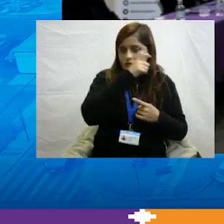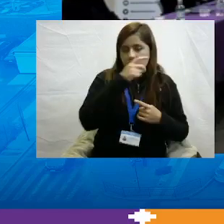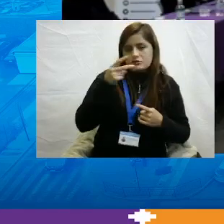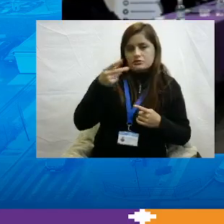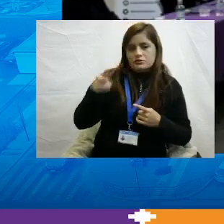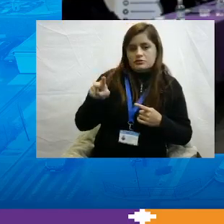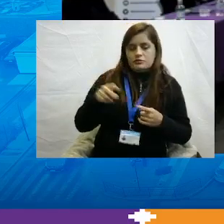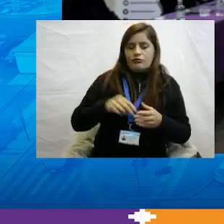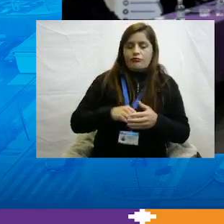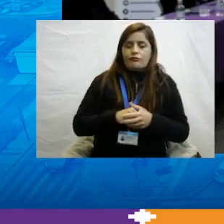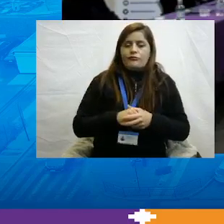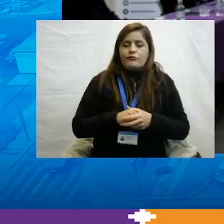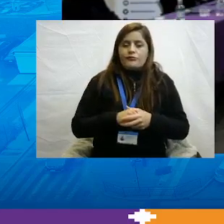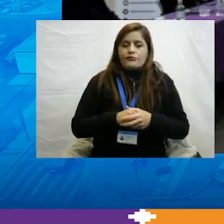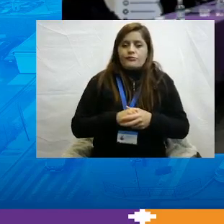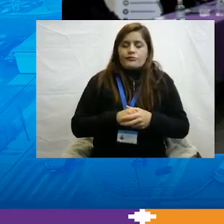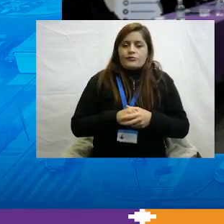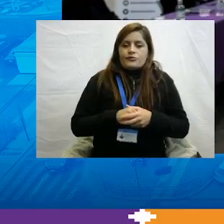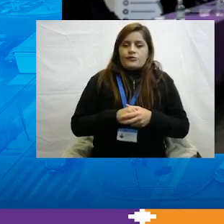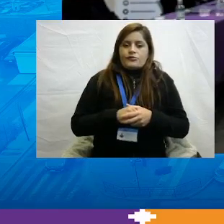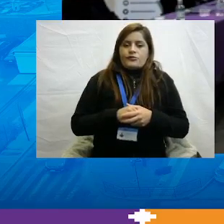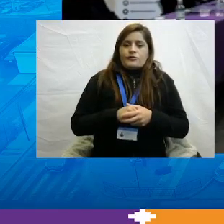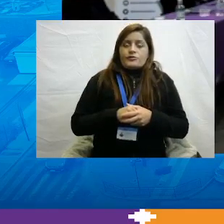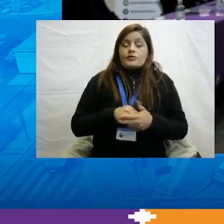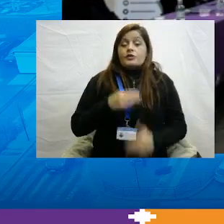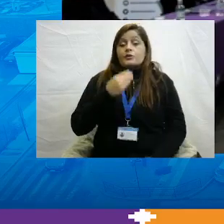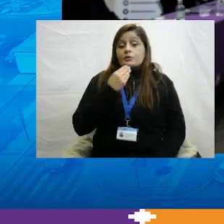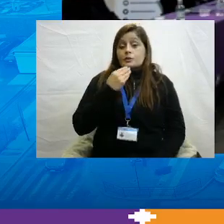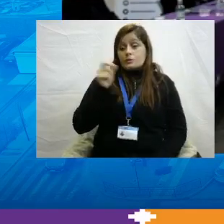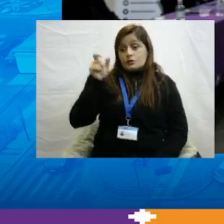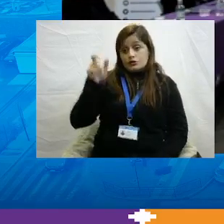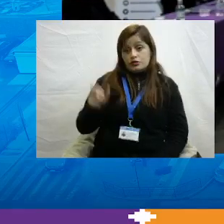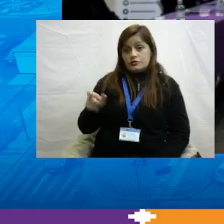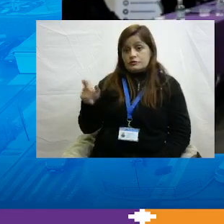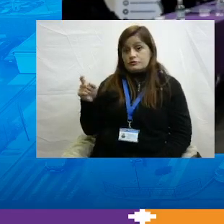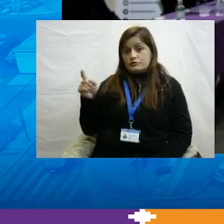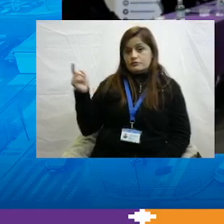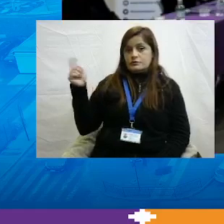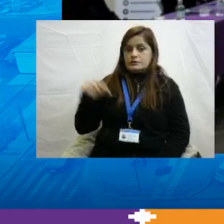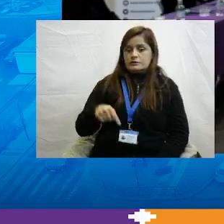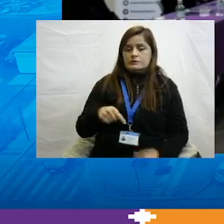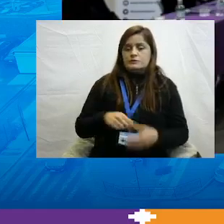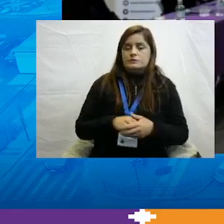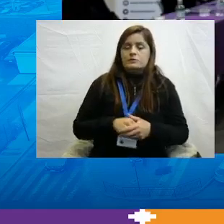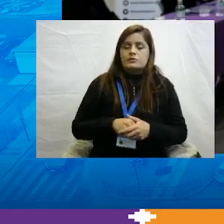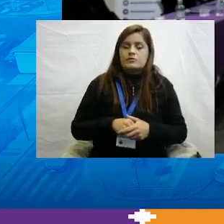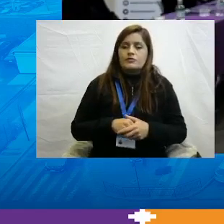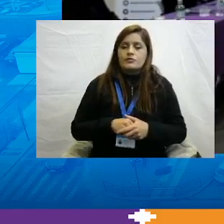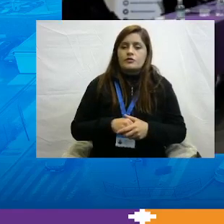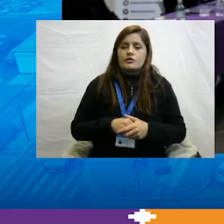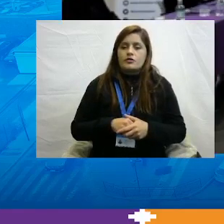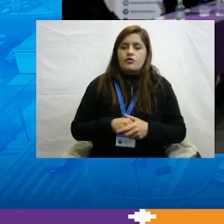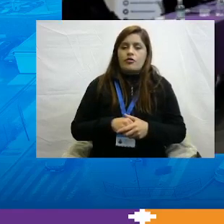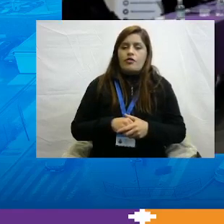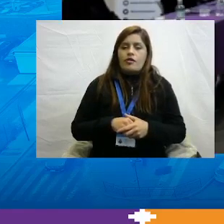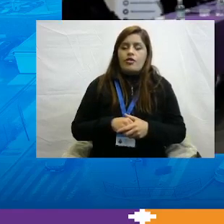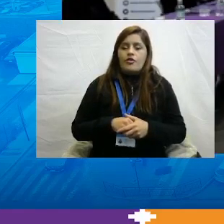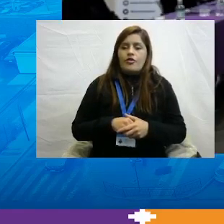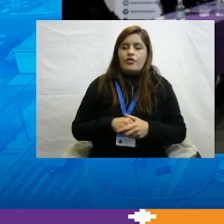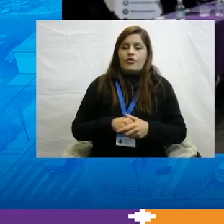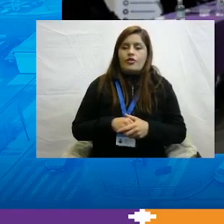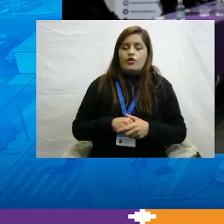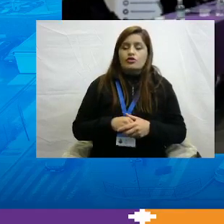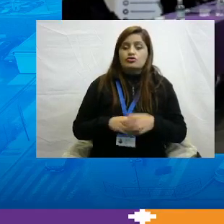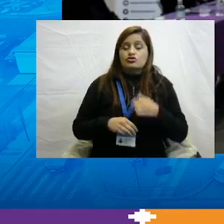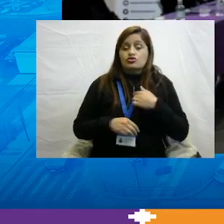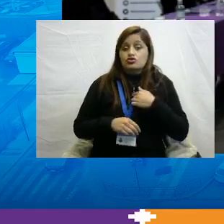En especial del trabajador al cual nos ha hecho mención. Para no darle más vueltas, yo no sé